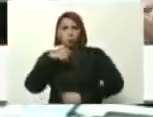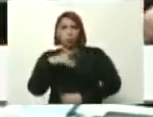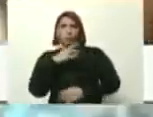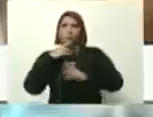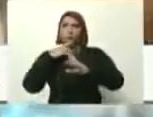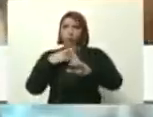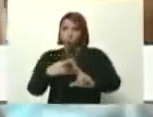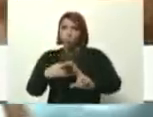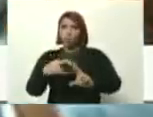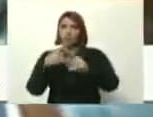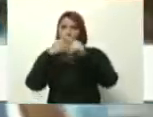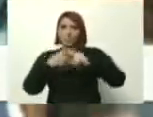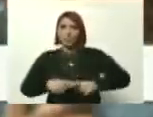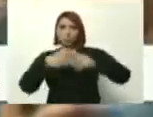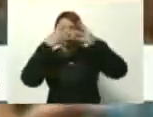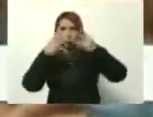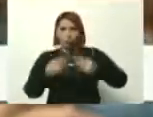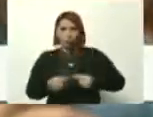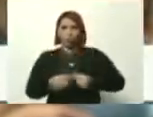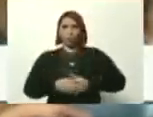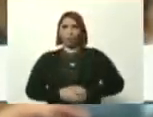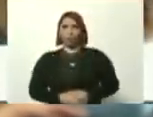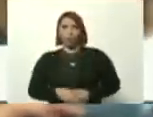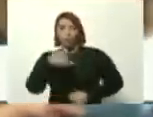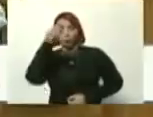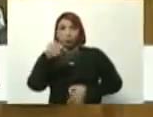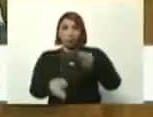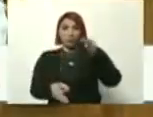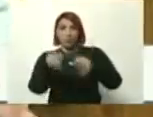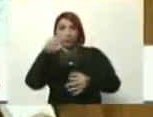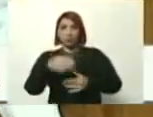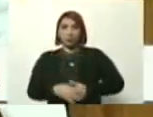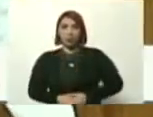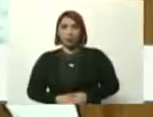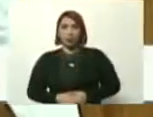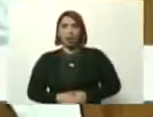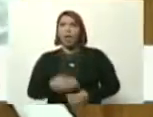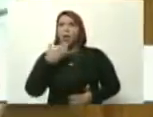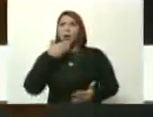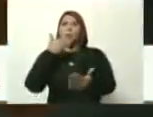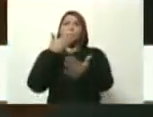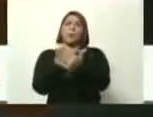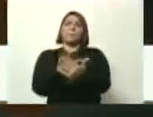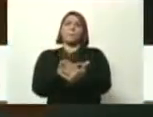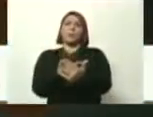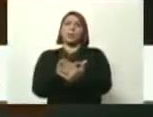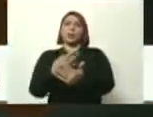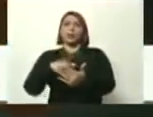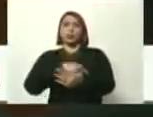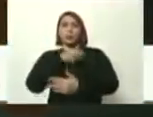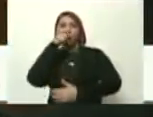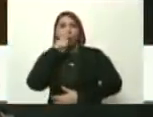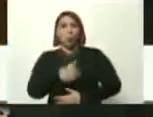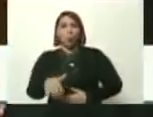responde justamente a las demandas de nuestro